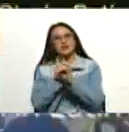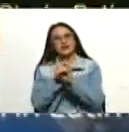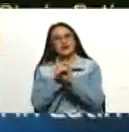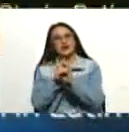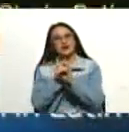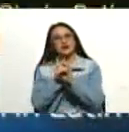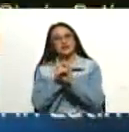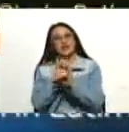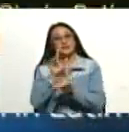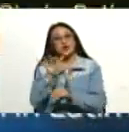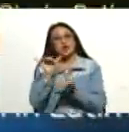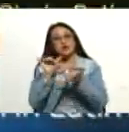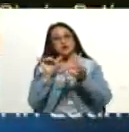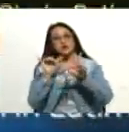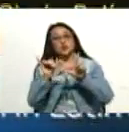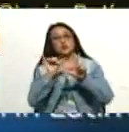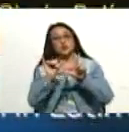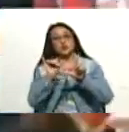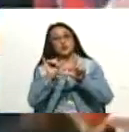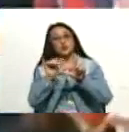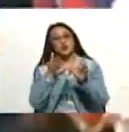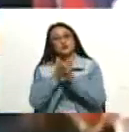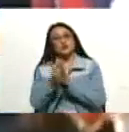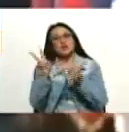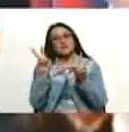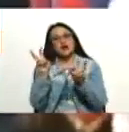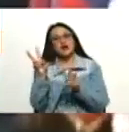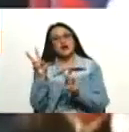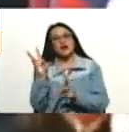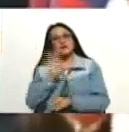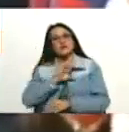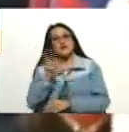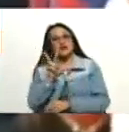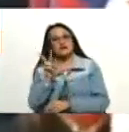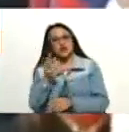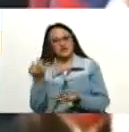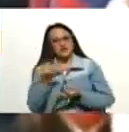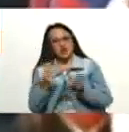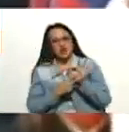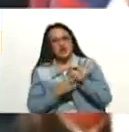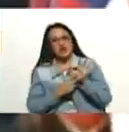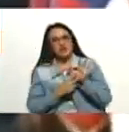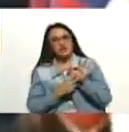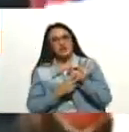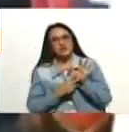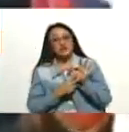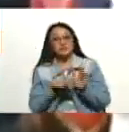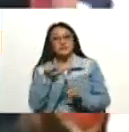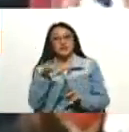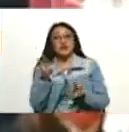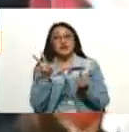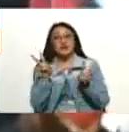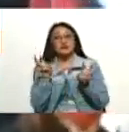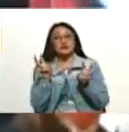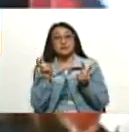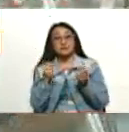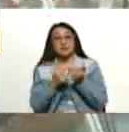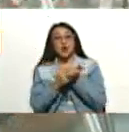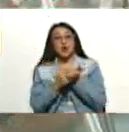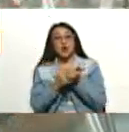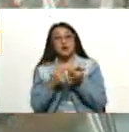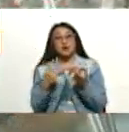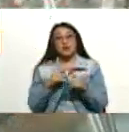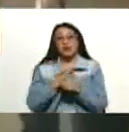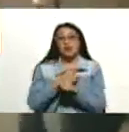que reseña novedades de Venezuela que justamente son de verdad Esta matriz está impulsada por la